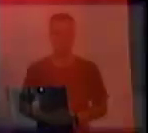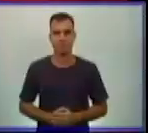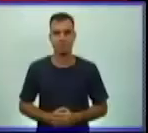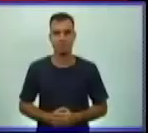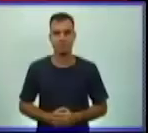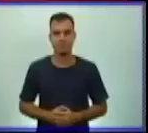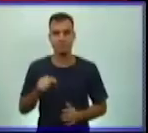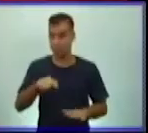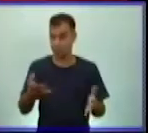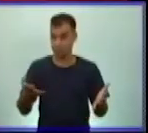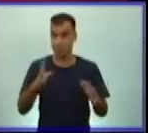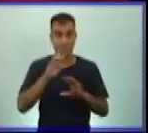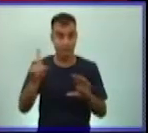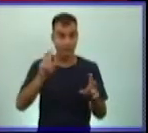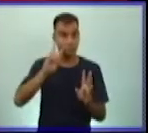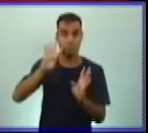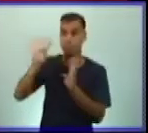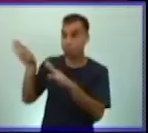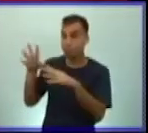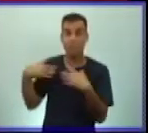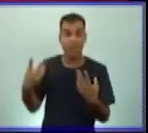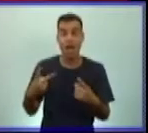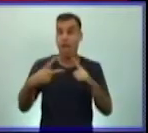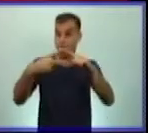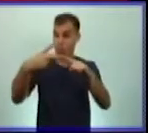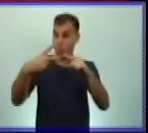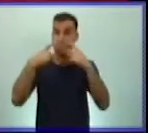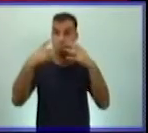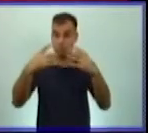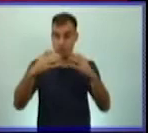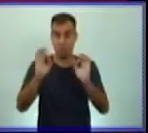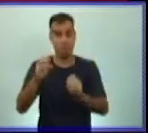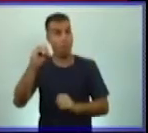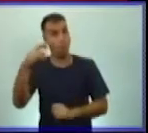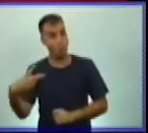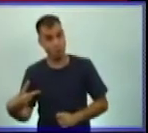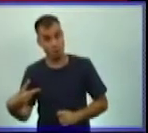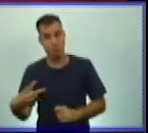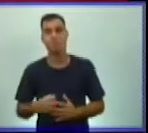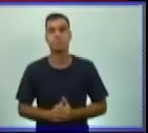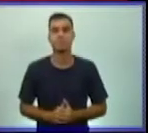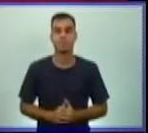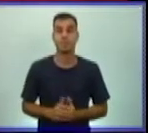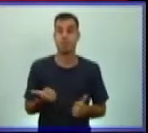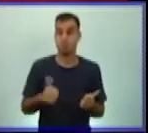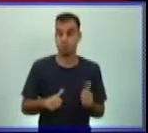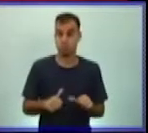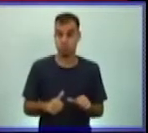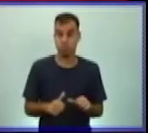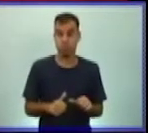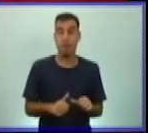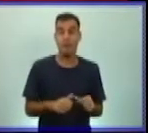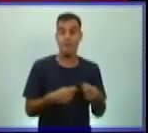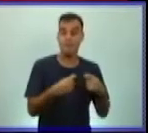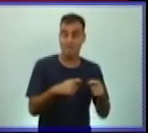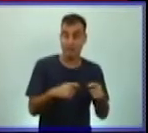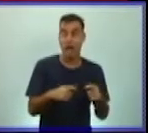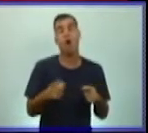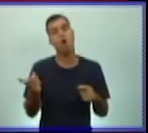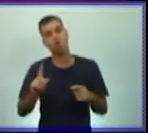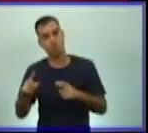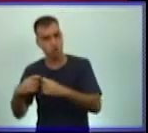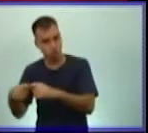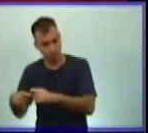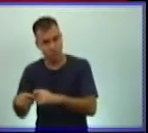Bien, ya hemos visto dos propiedades químicas importantes del dioxígeno, la reacción con las sustancias simples metales y la reacción con